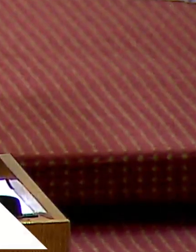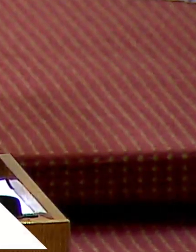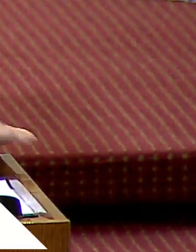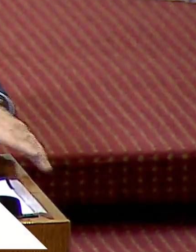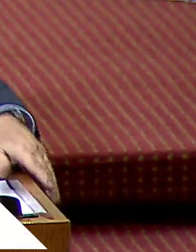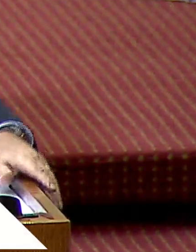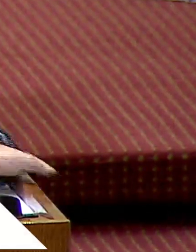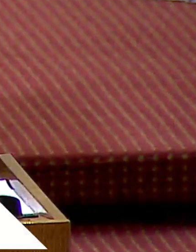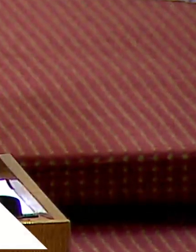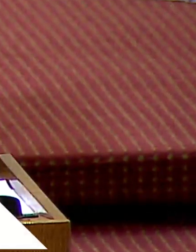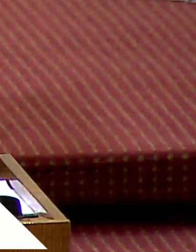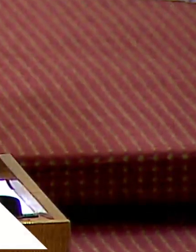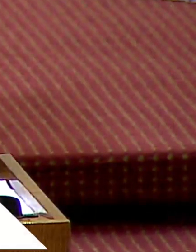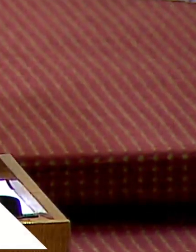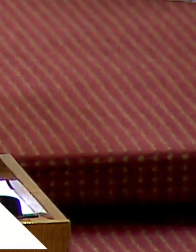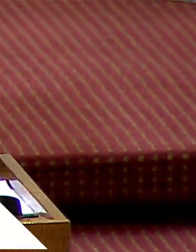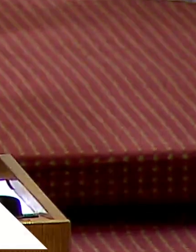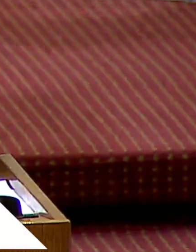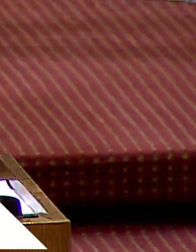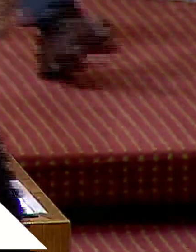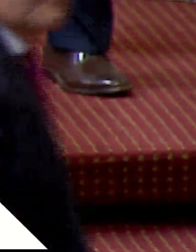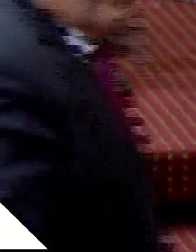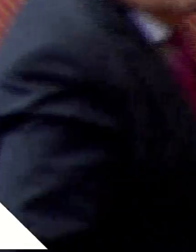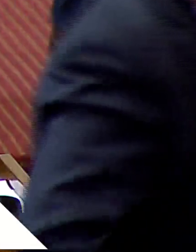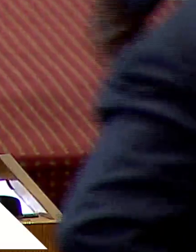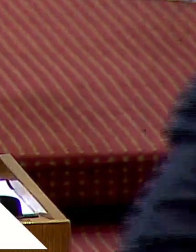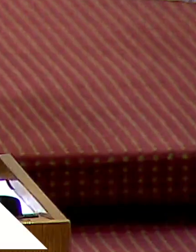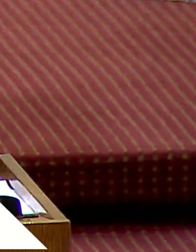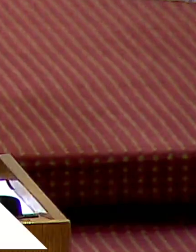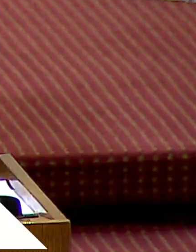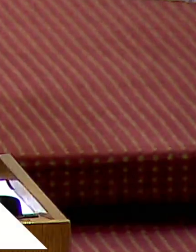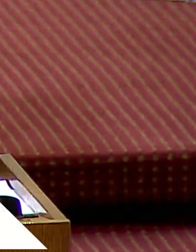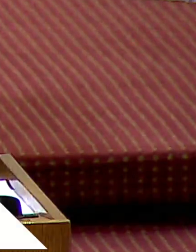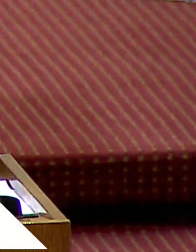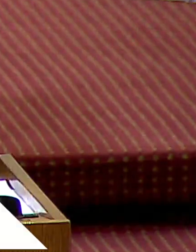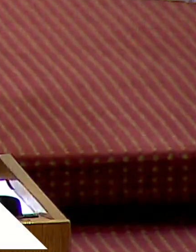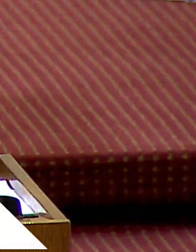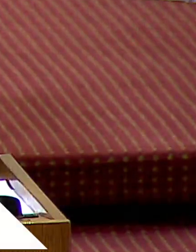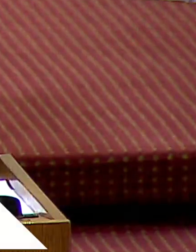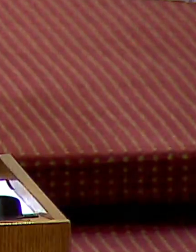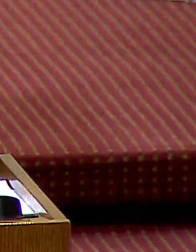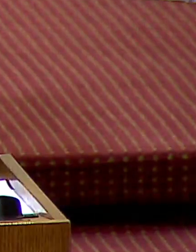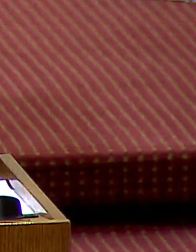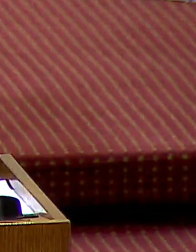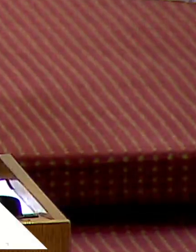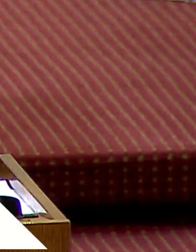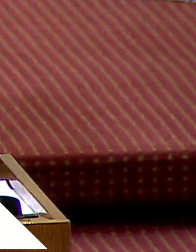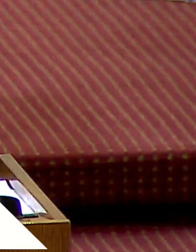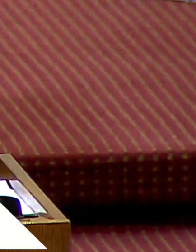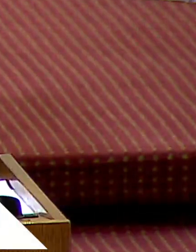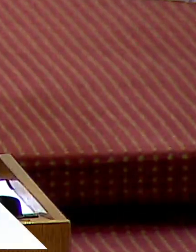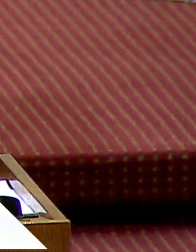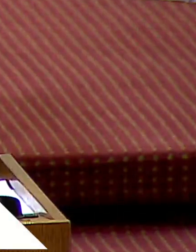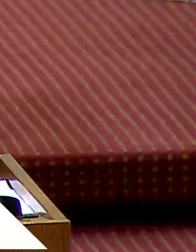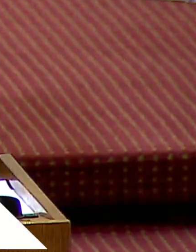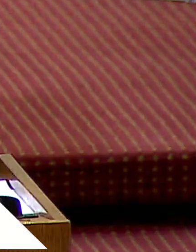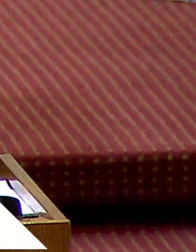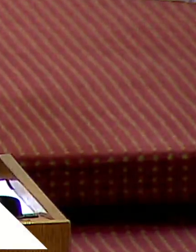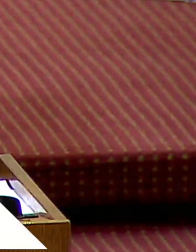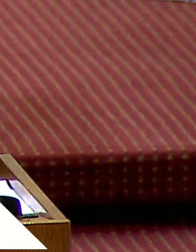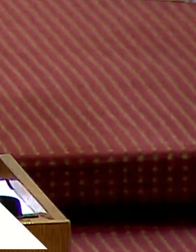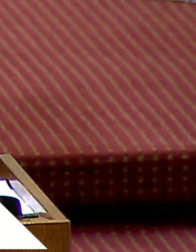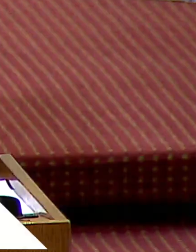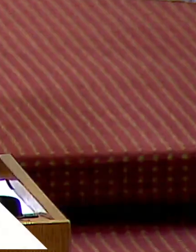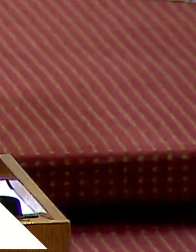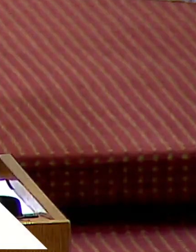ANEF en beneficio de aquellos laborando día a día ganan menos logrando así un acceso a un retiro más digno y